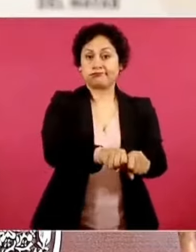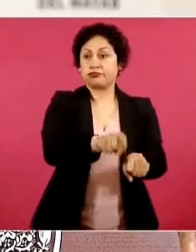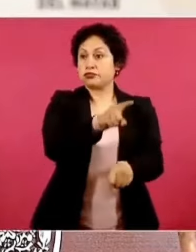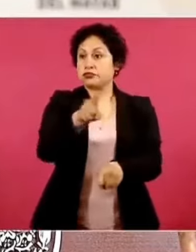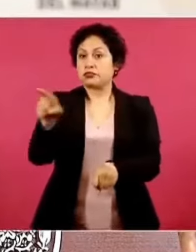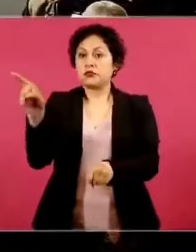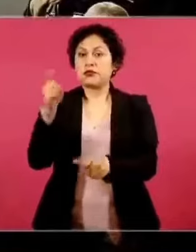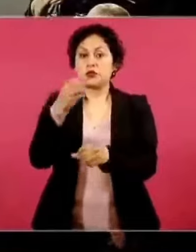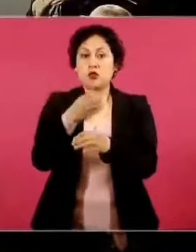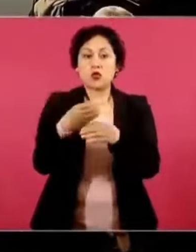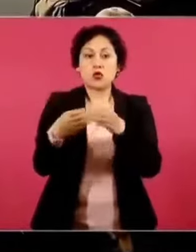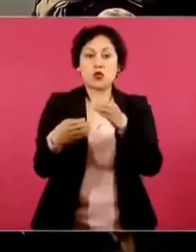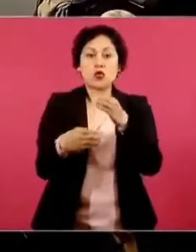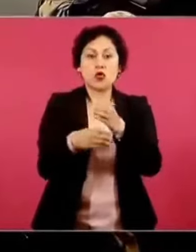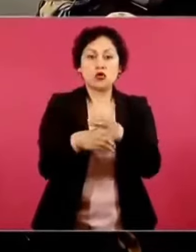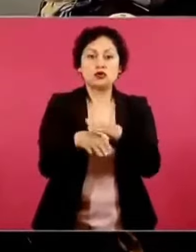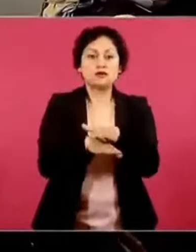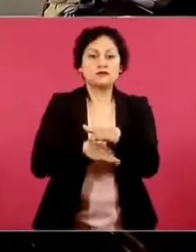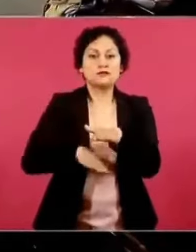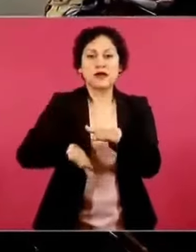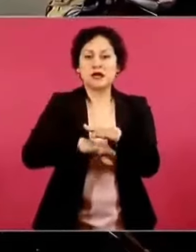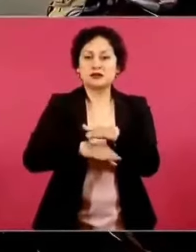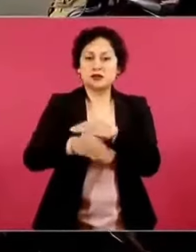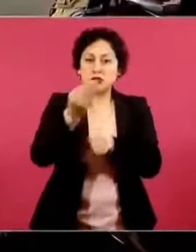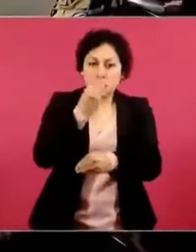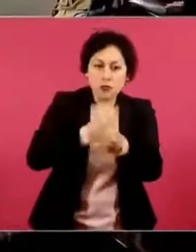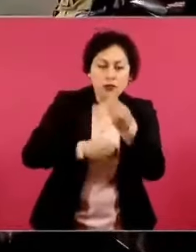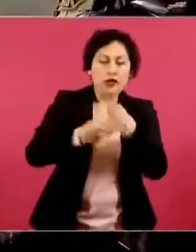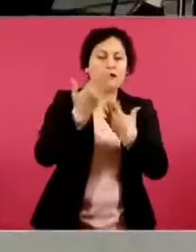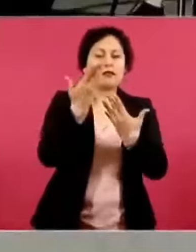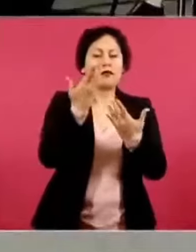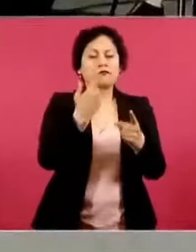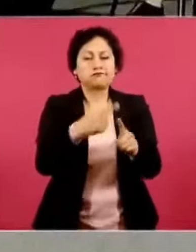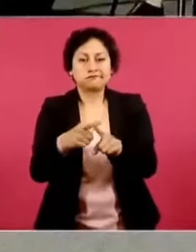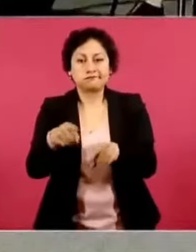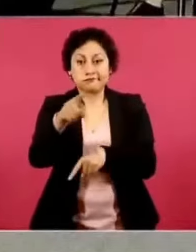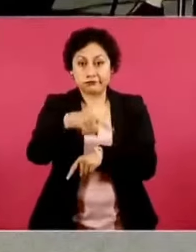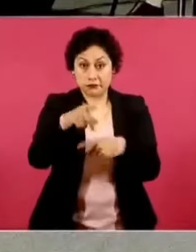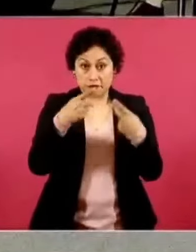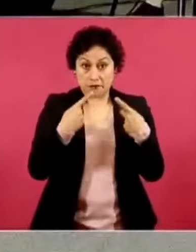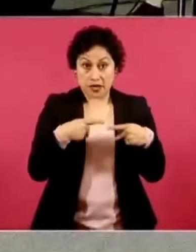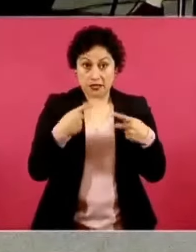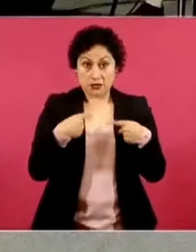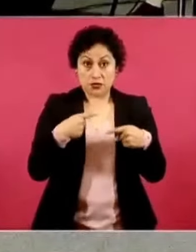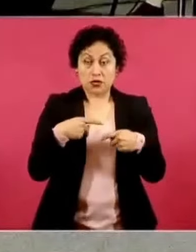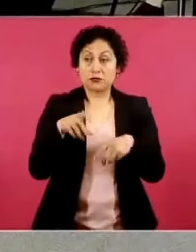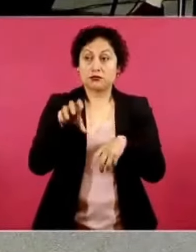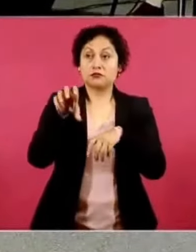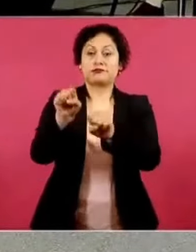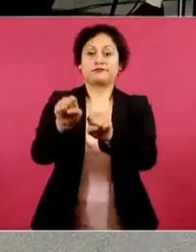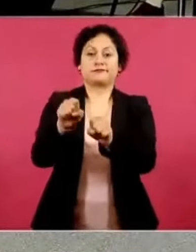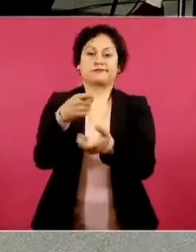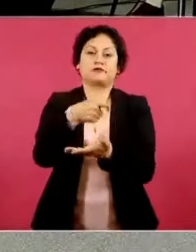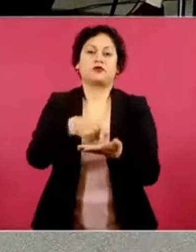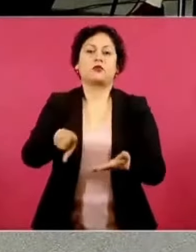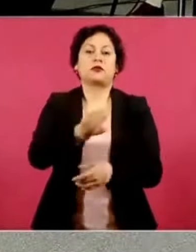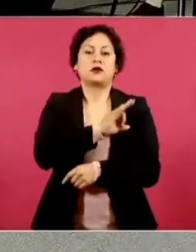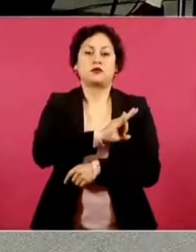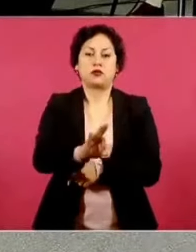que permita a la gente con menos ingresos tener los